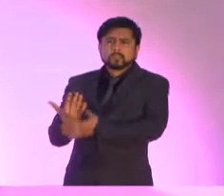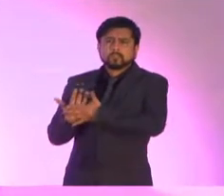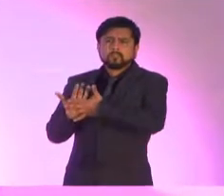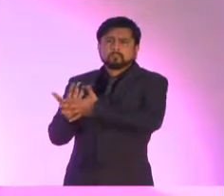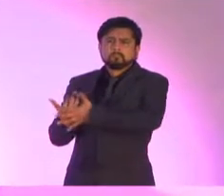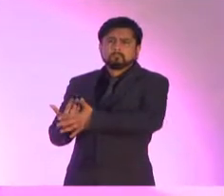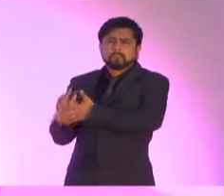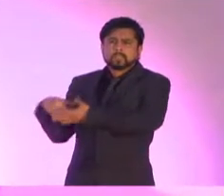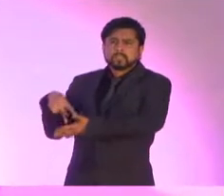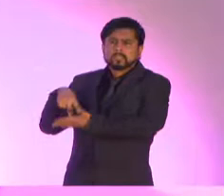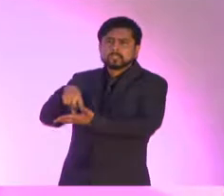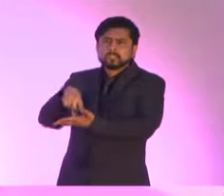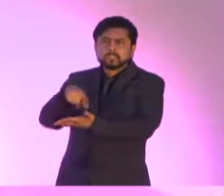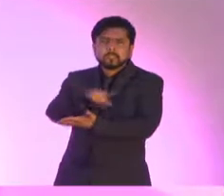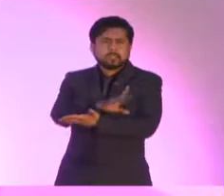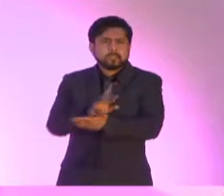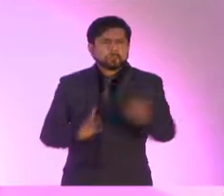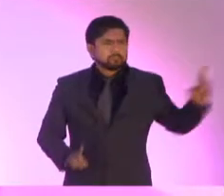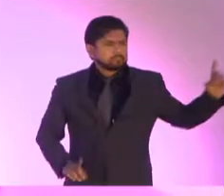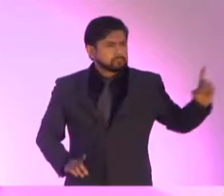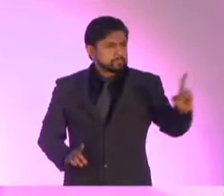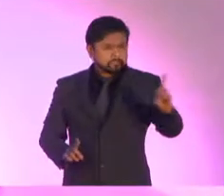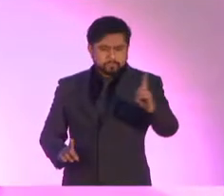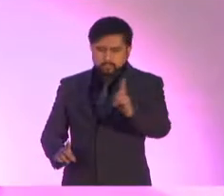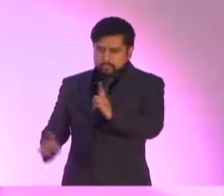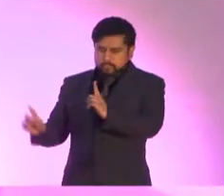Llegó sola a la soledad y ahí quedé,